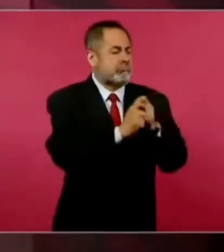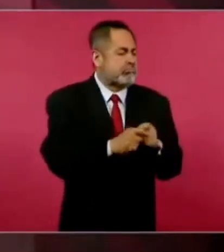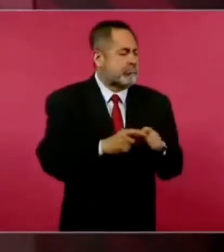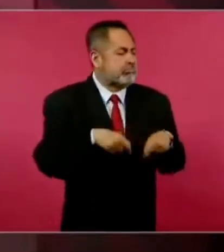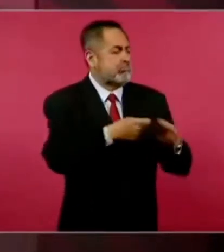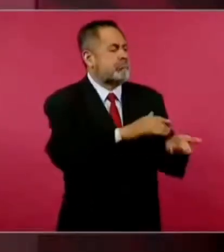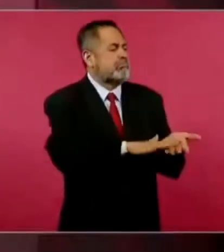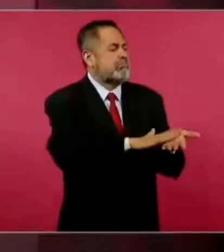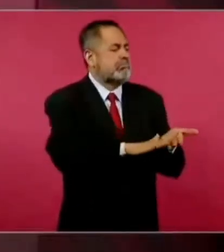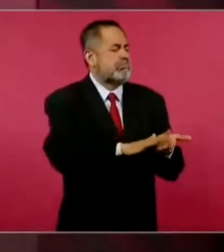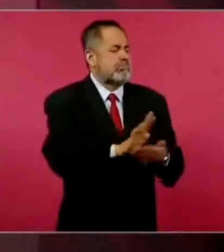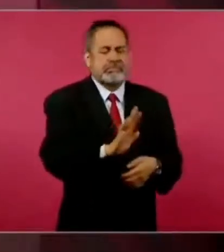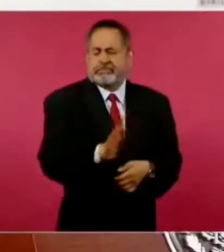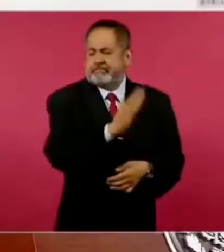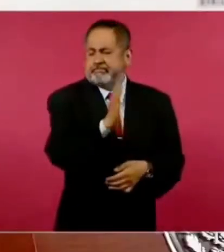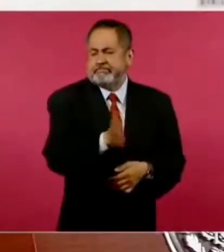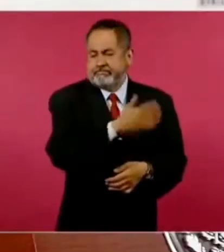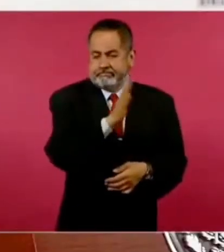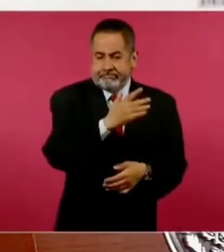compensación.